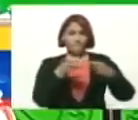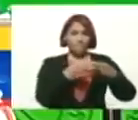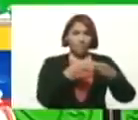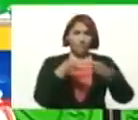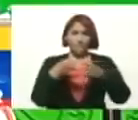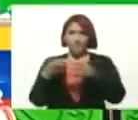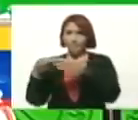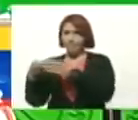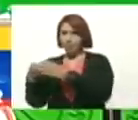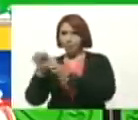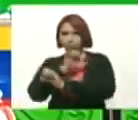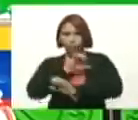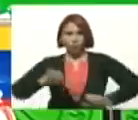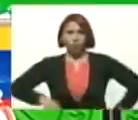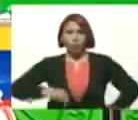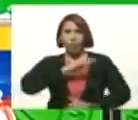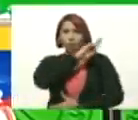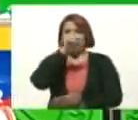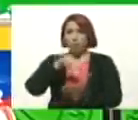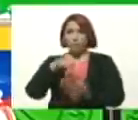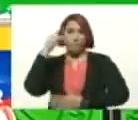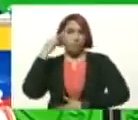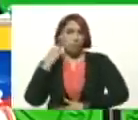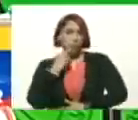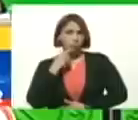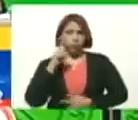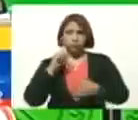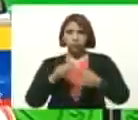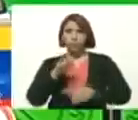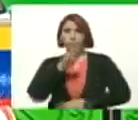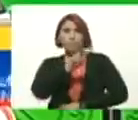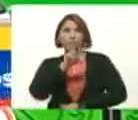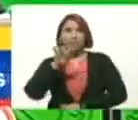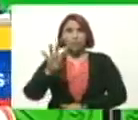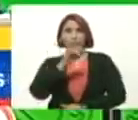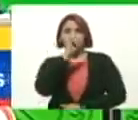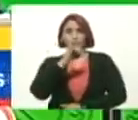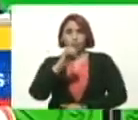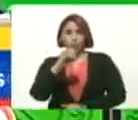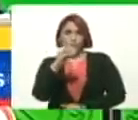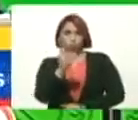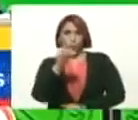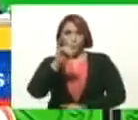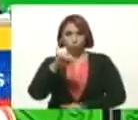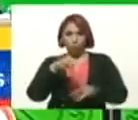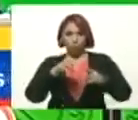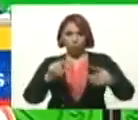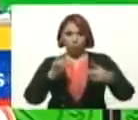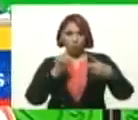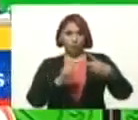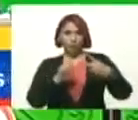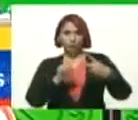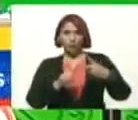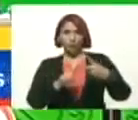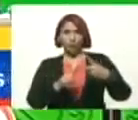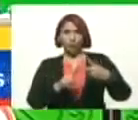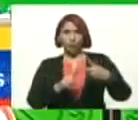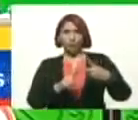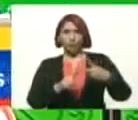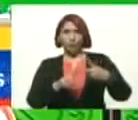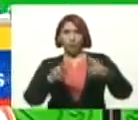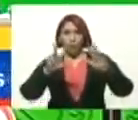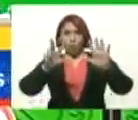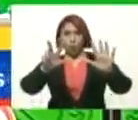Fuerza Armada Nacional Bolivariana, de las 24 SODIS territoriales y de los